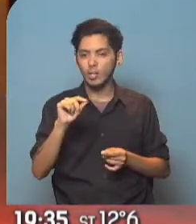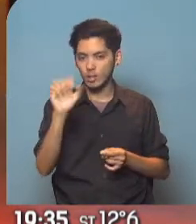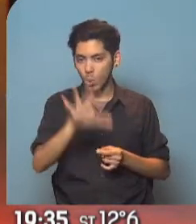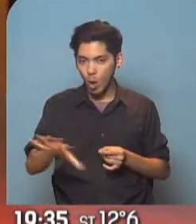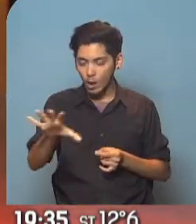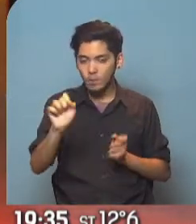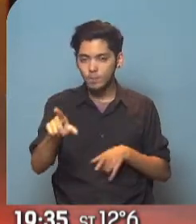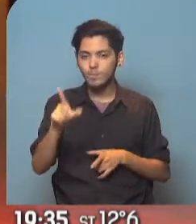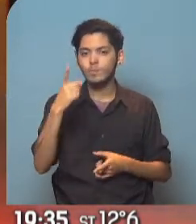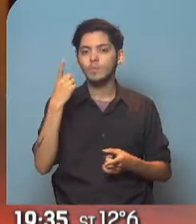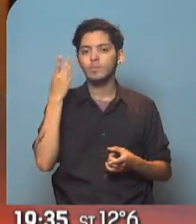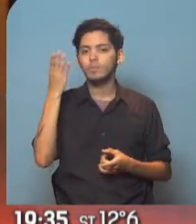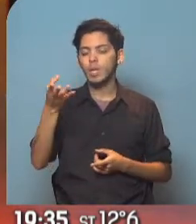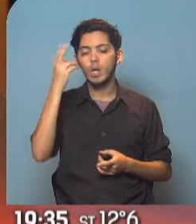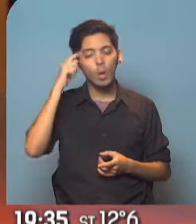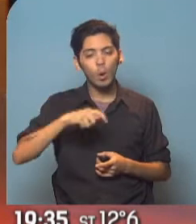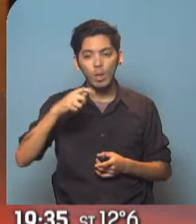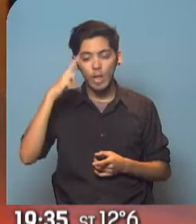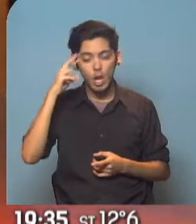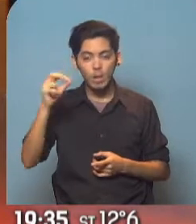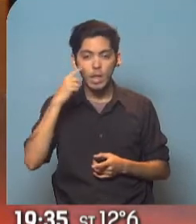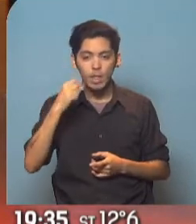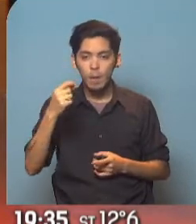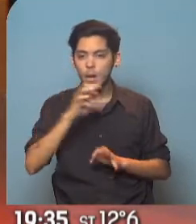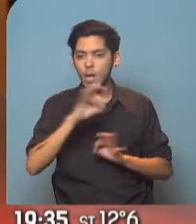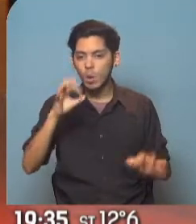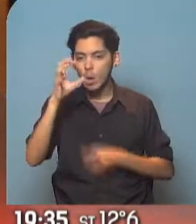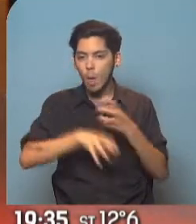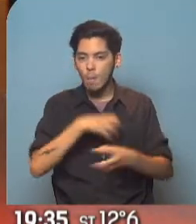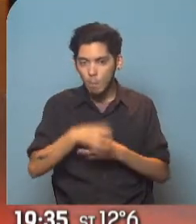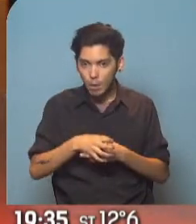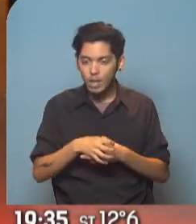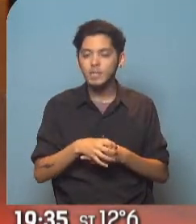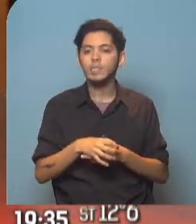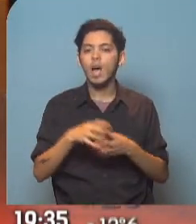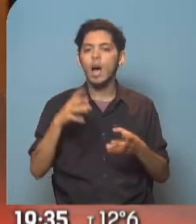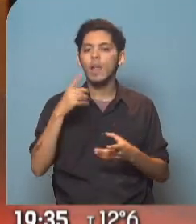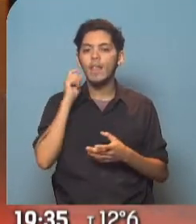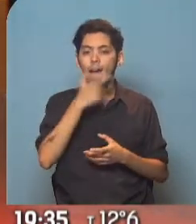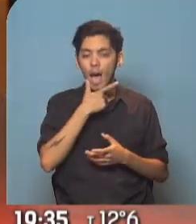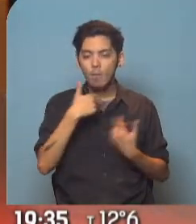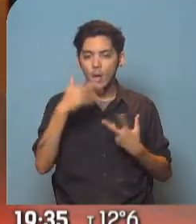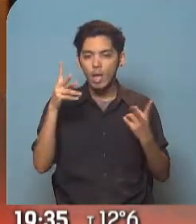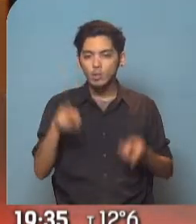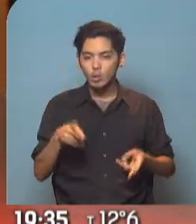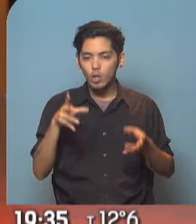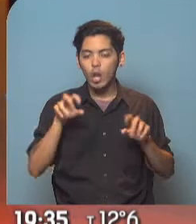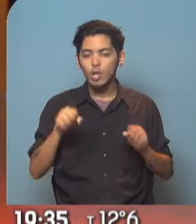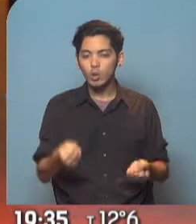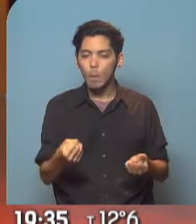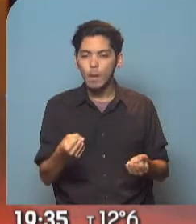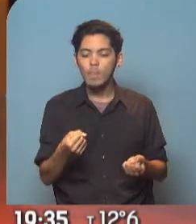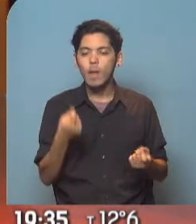medida cautelar por 90 días para que ninguna de las empresas prestatarias del servicio de gases tomen la decisión de suspender o de cortar el servicio